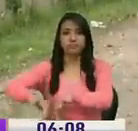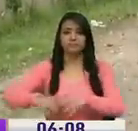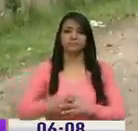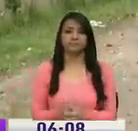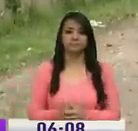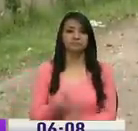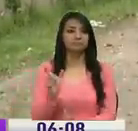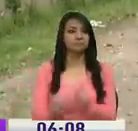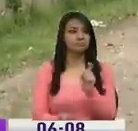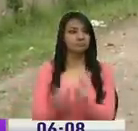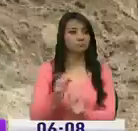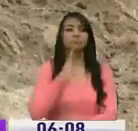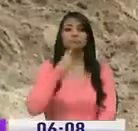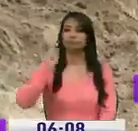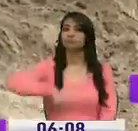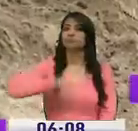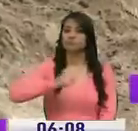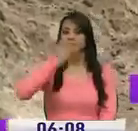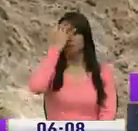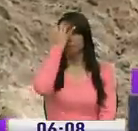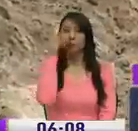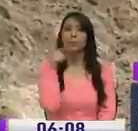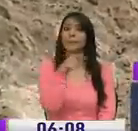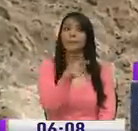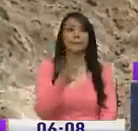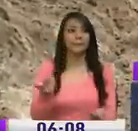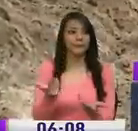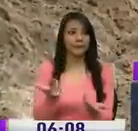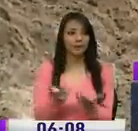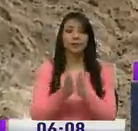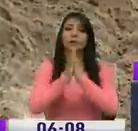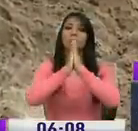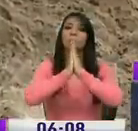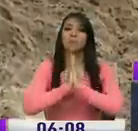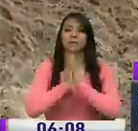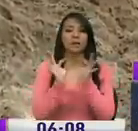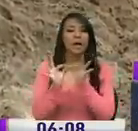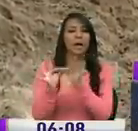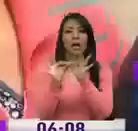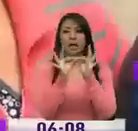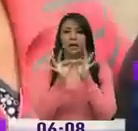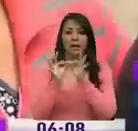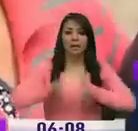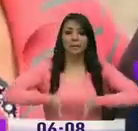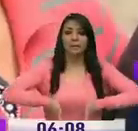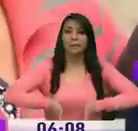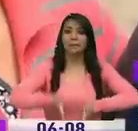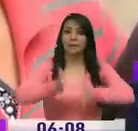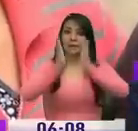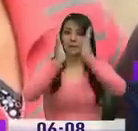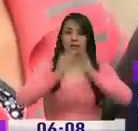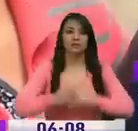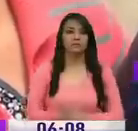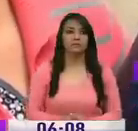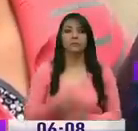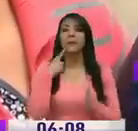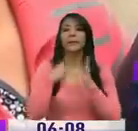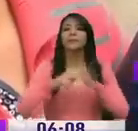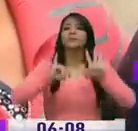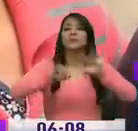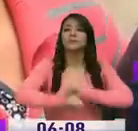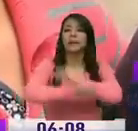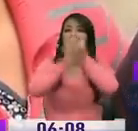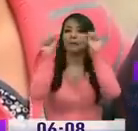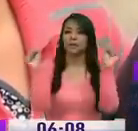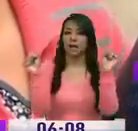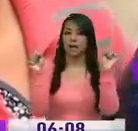dicen sentirse preocupados por el accidente y solicitan el arreglo inmediato de la vía Póngase que a las 6 de la mañana ya baja el carro